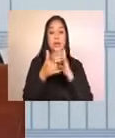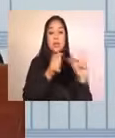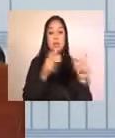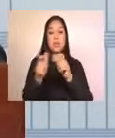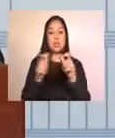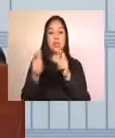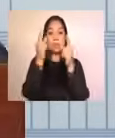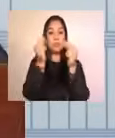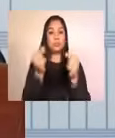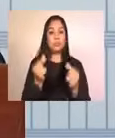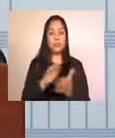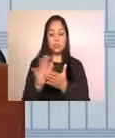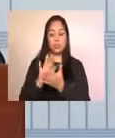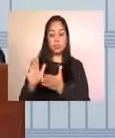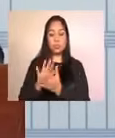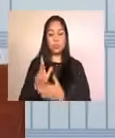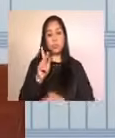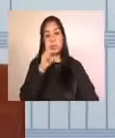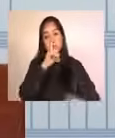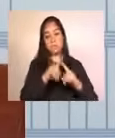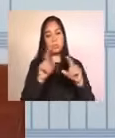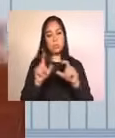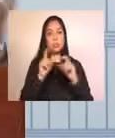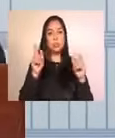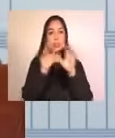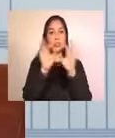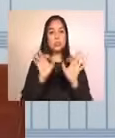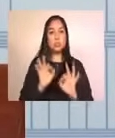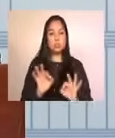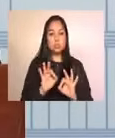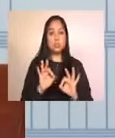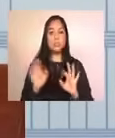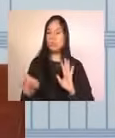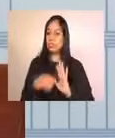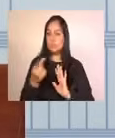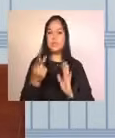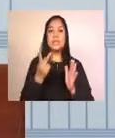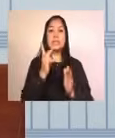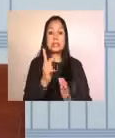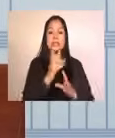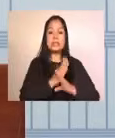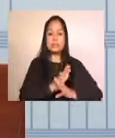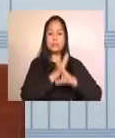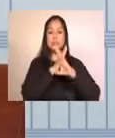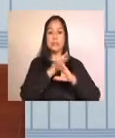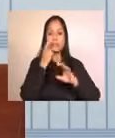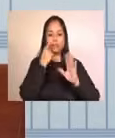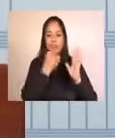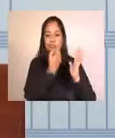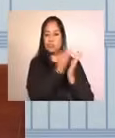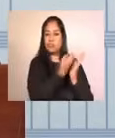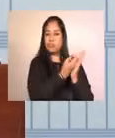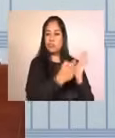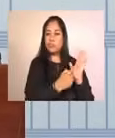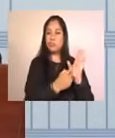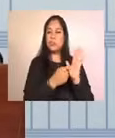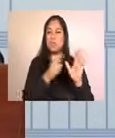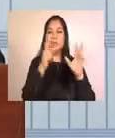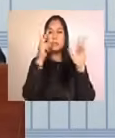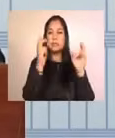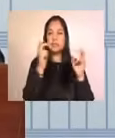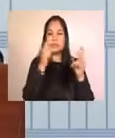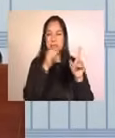presupuestaria y cómo de manera automática y a manera de prevención se evidenciarán comportamientos irregulares como